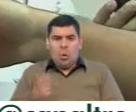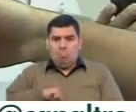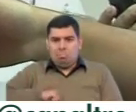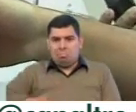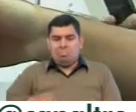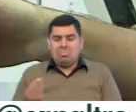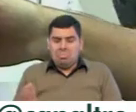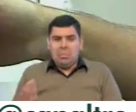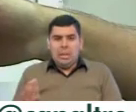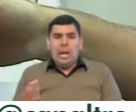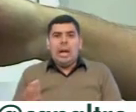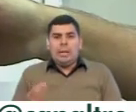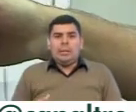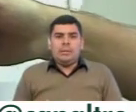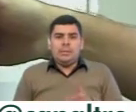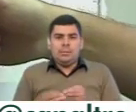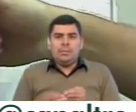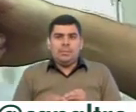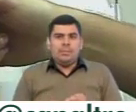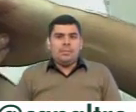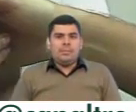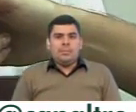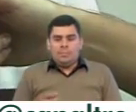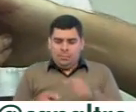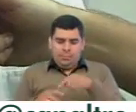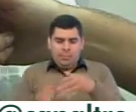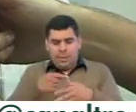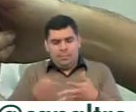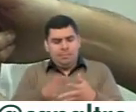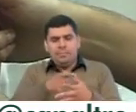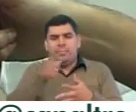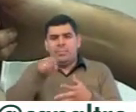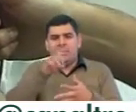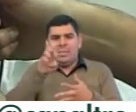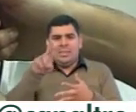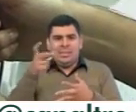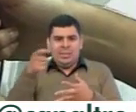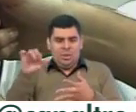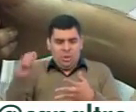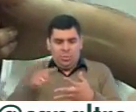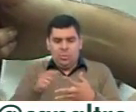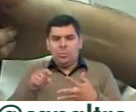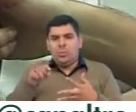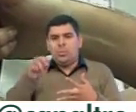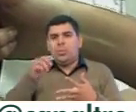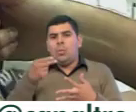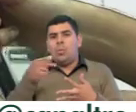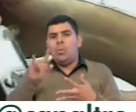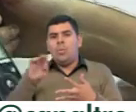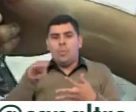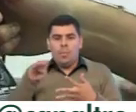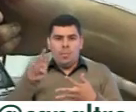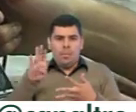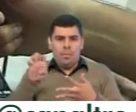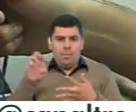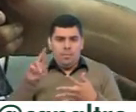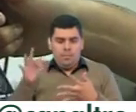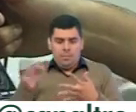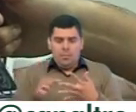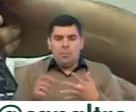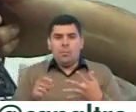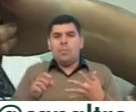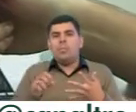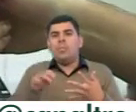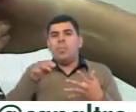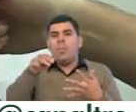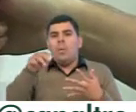alto comisionado para la paz, Sergio Jaramillo, Humberto de la Calle, viene el general Naranjo, general Mora, Fran Per